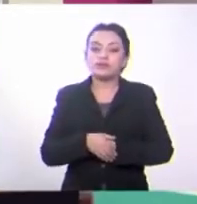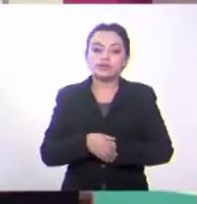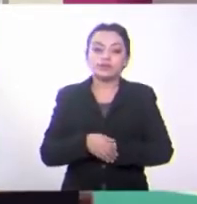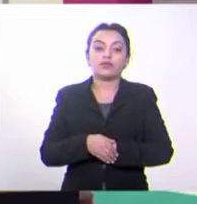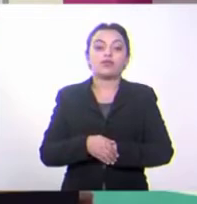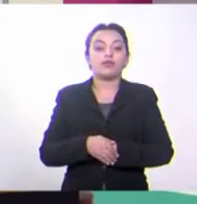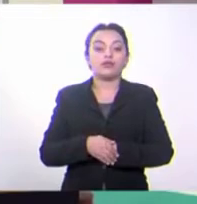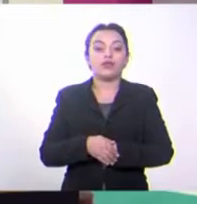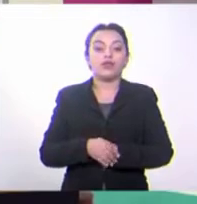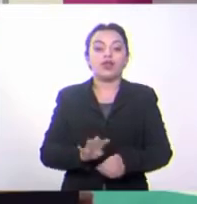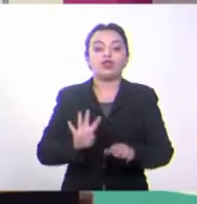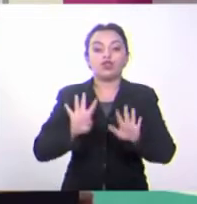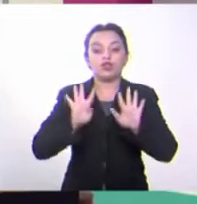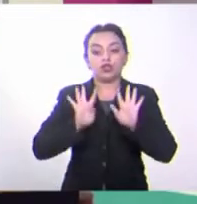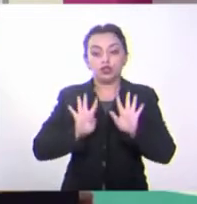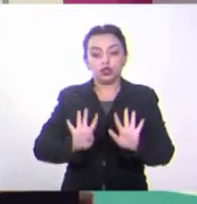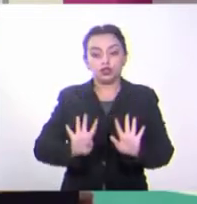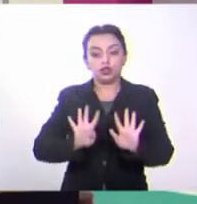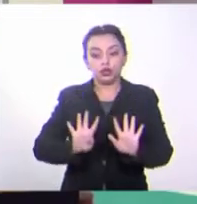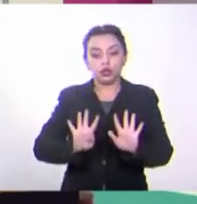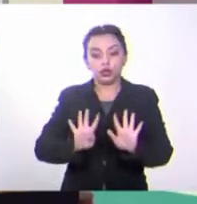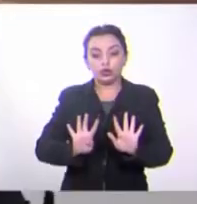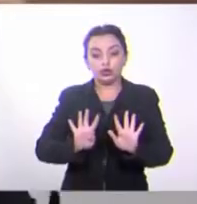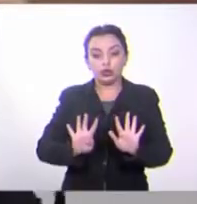grado. Muy bien.